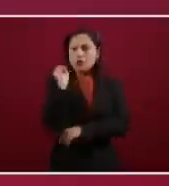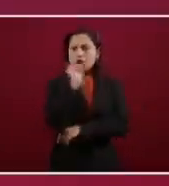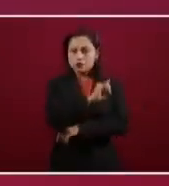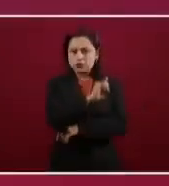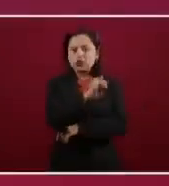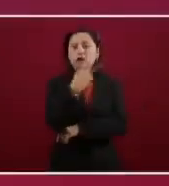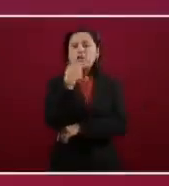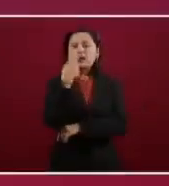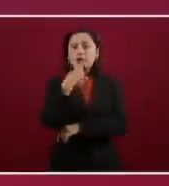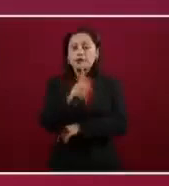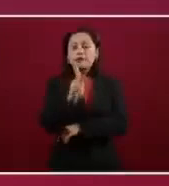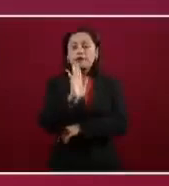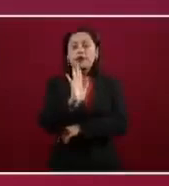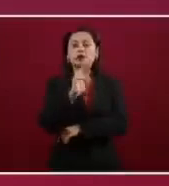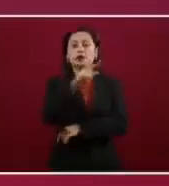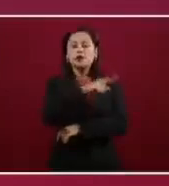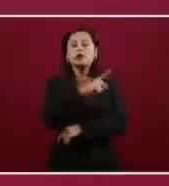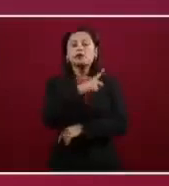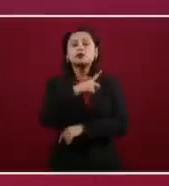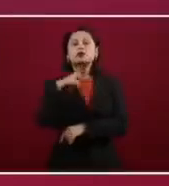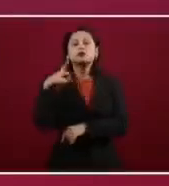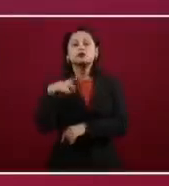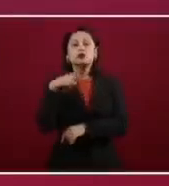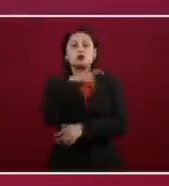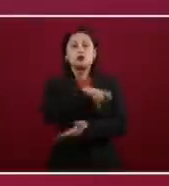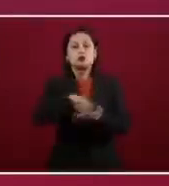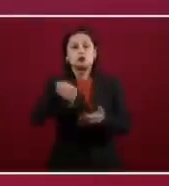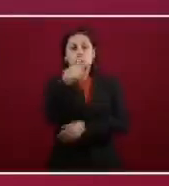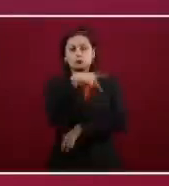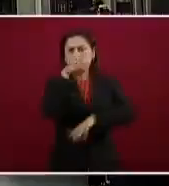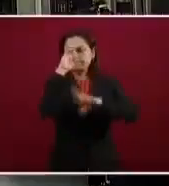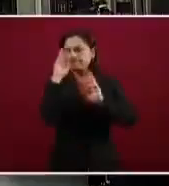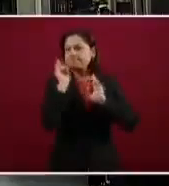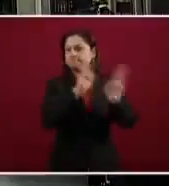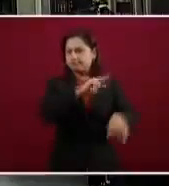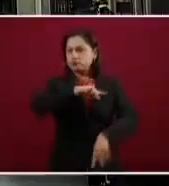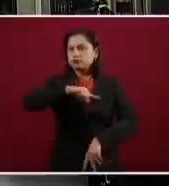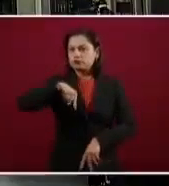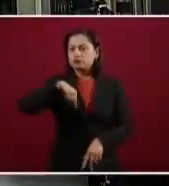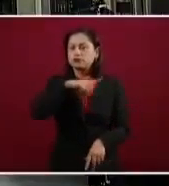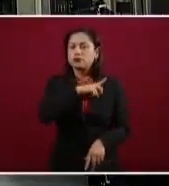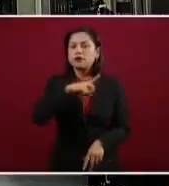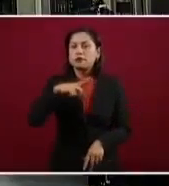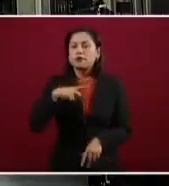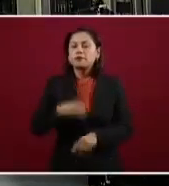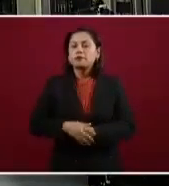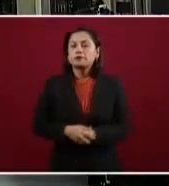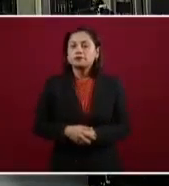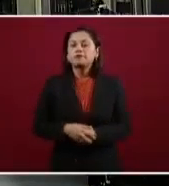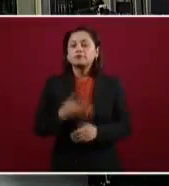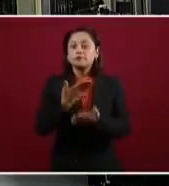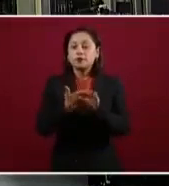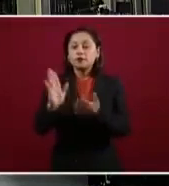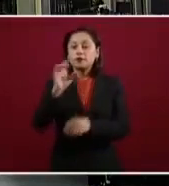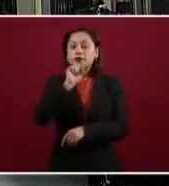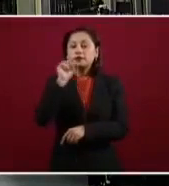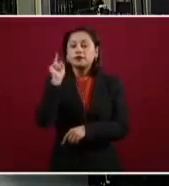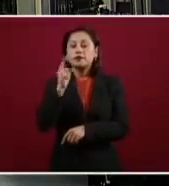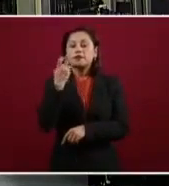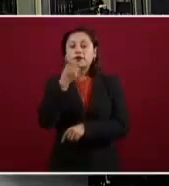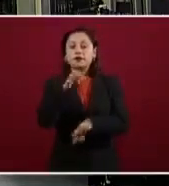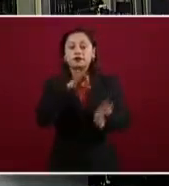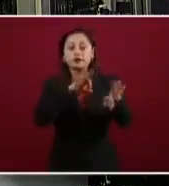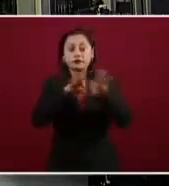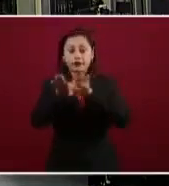de un consumo que debemos ser respetuosos y además ese consumo sirve para el mercado interno para